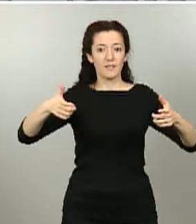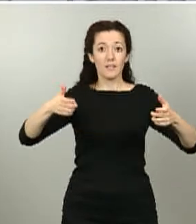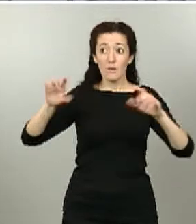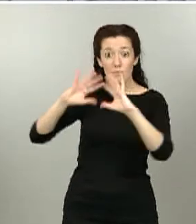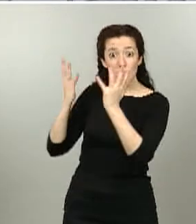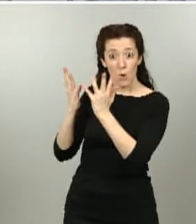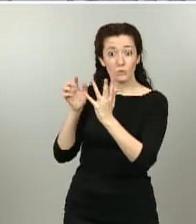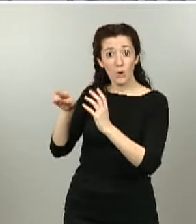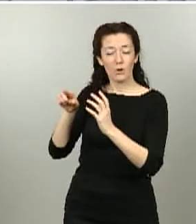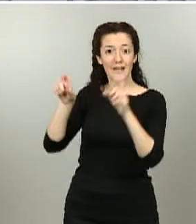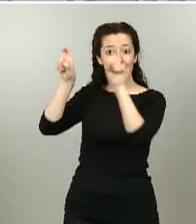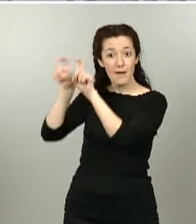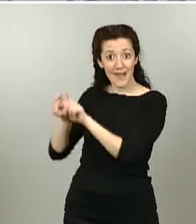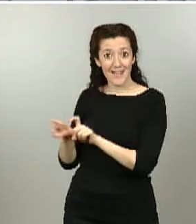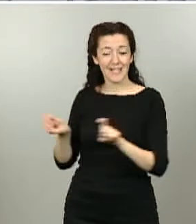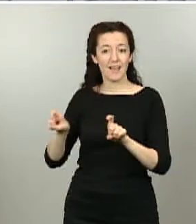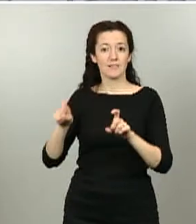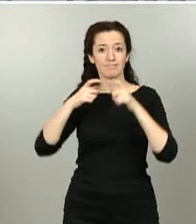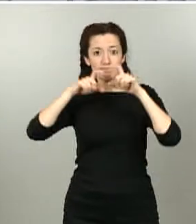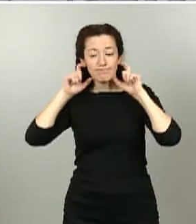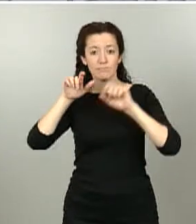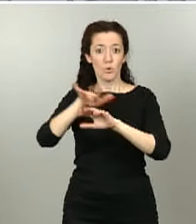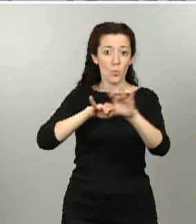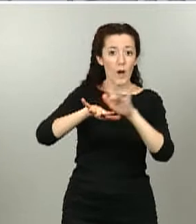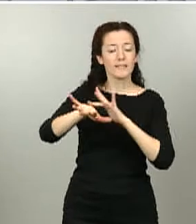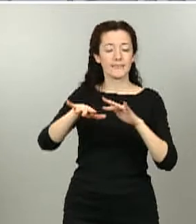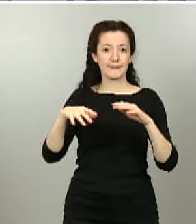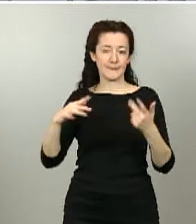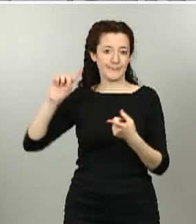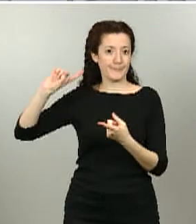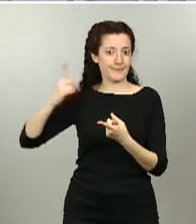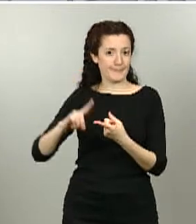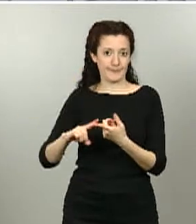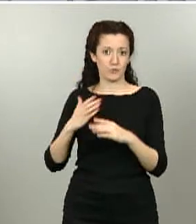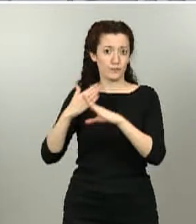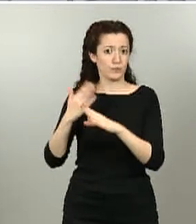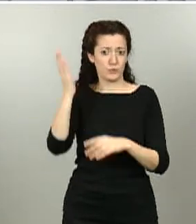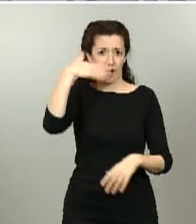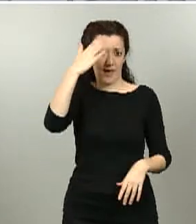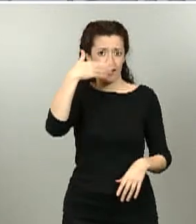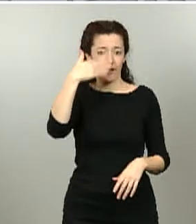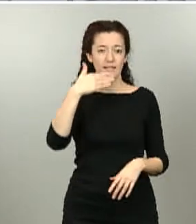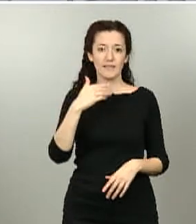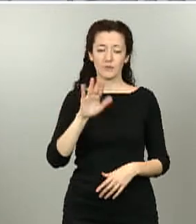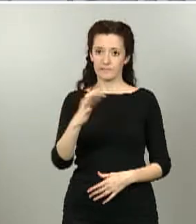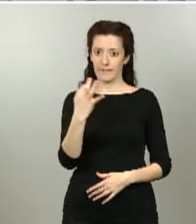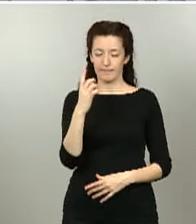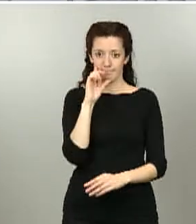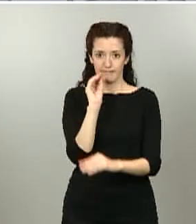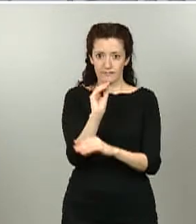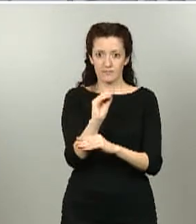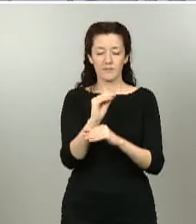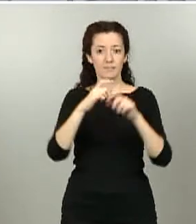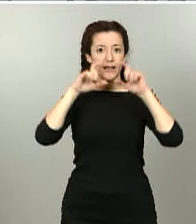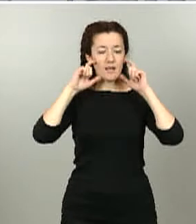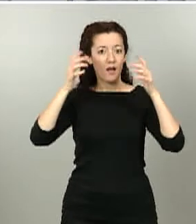poder acceder a algunos de los equipos de protección necesarios. Por lo tanto, teníamos que tener mucha prudencia a la hora de recomendarlas o no. Esto no